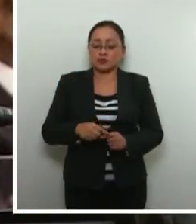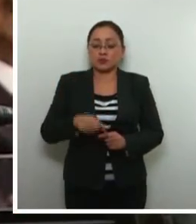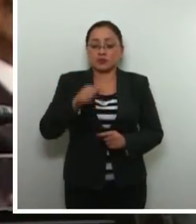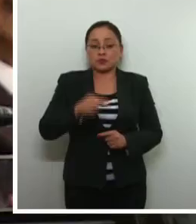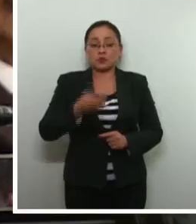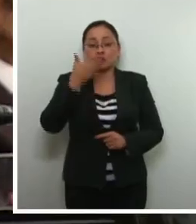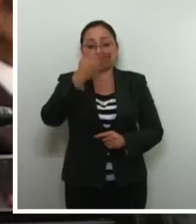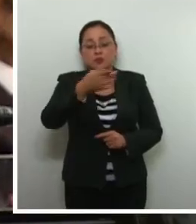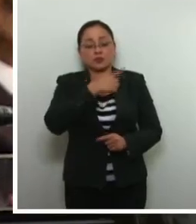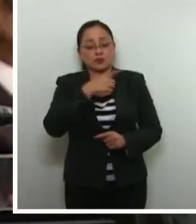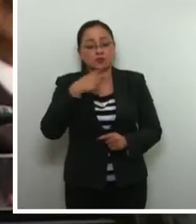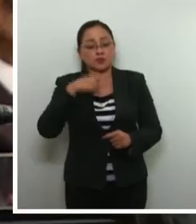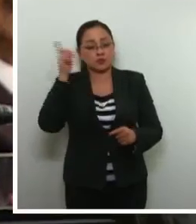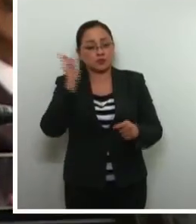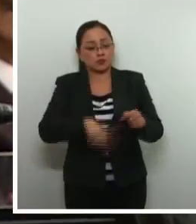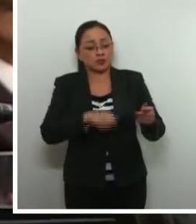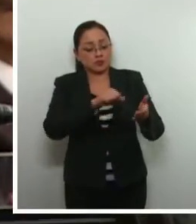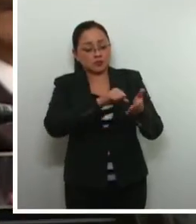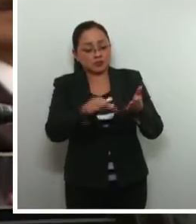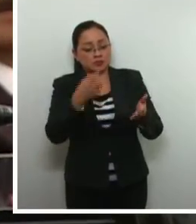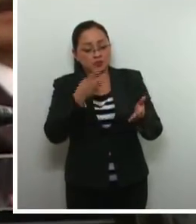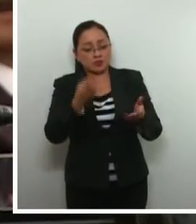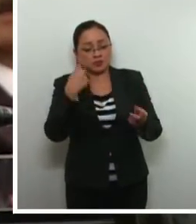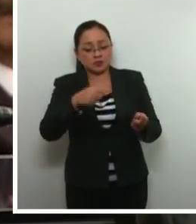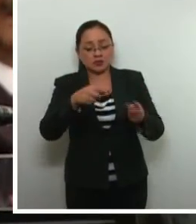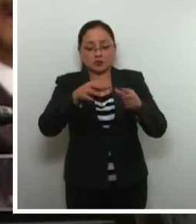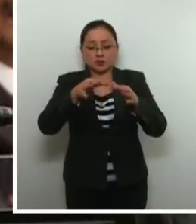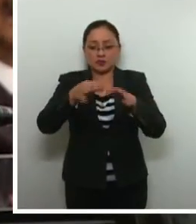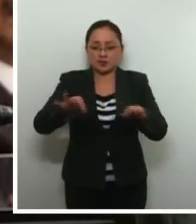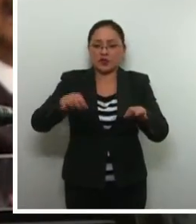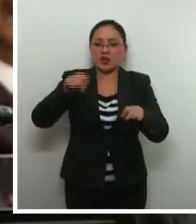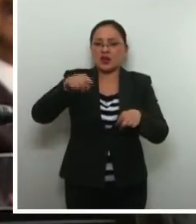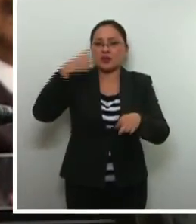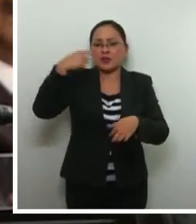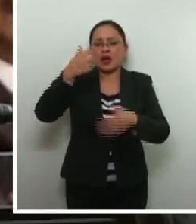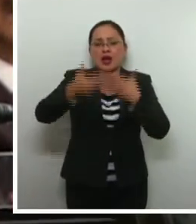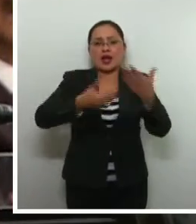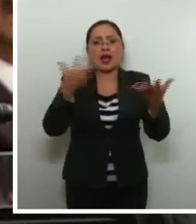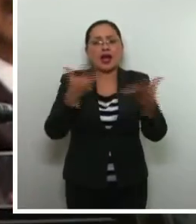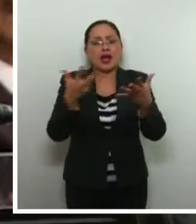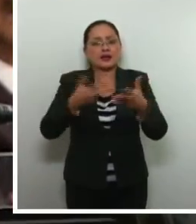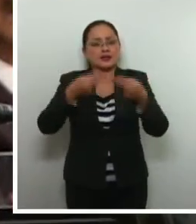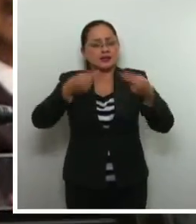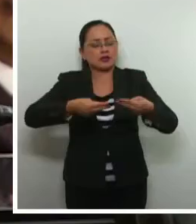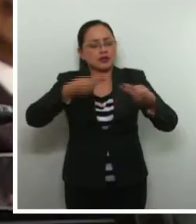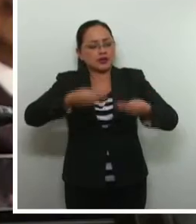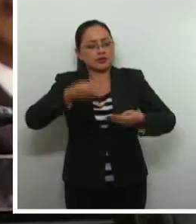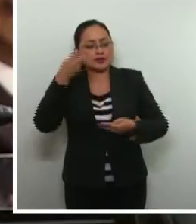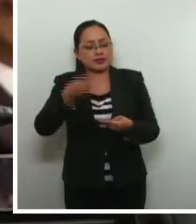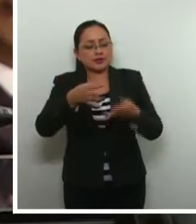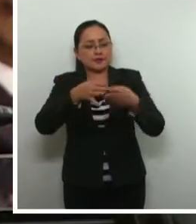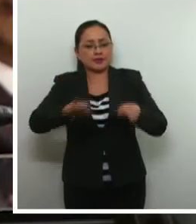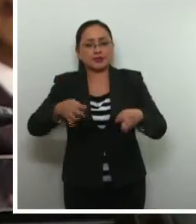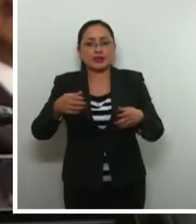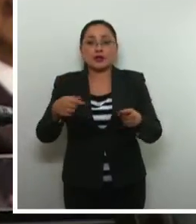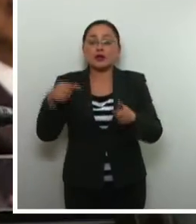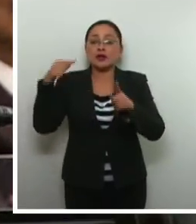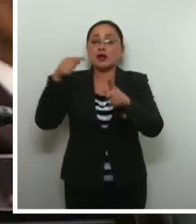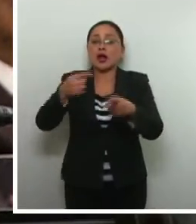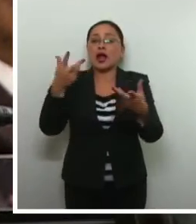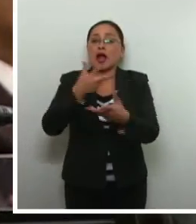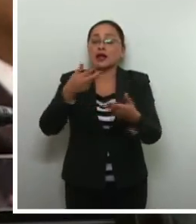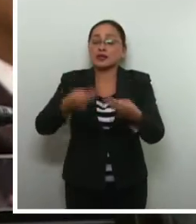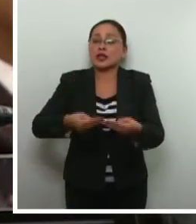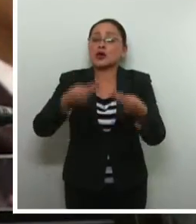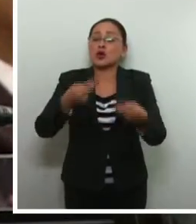solicitar que se quitara de esa parte con fines de especulación. Es decir, la expresión con fines de